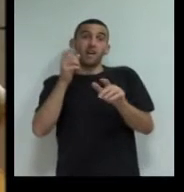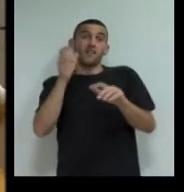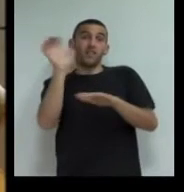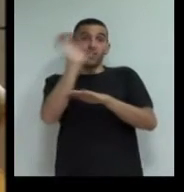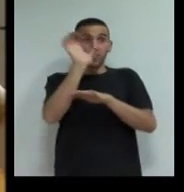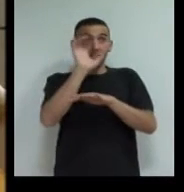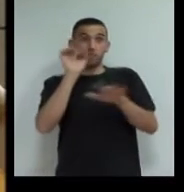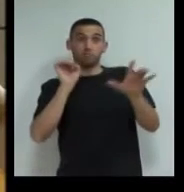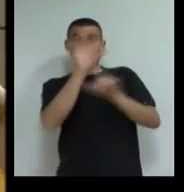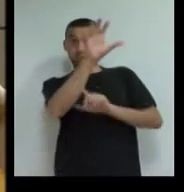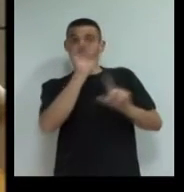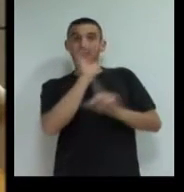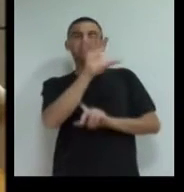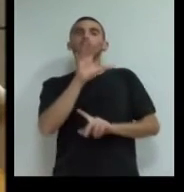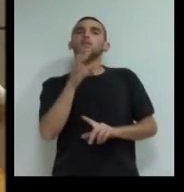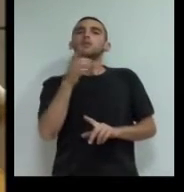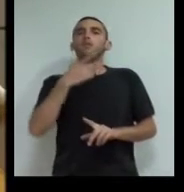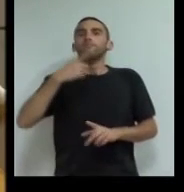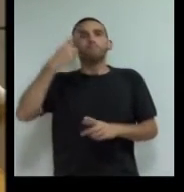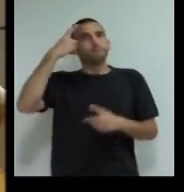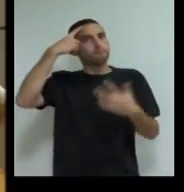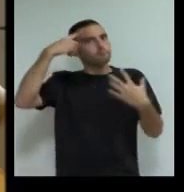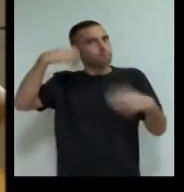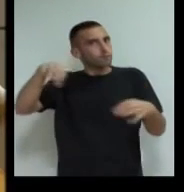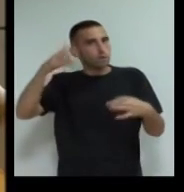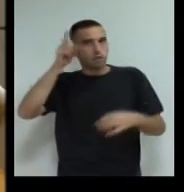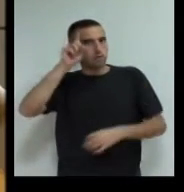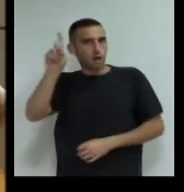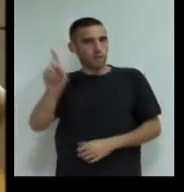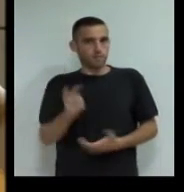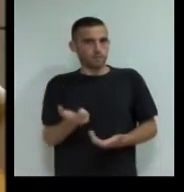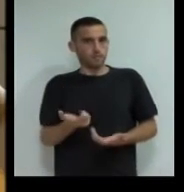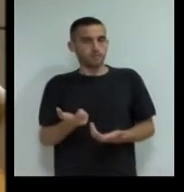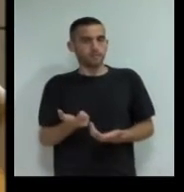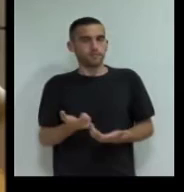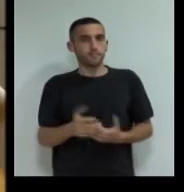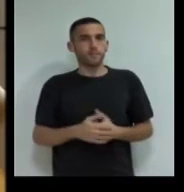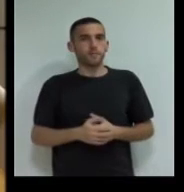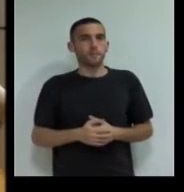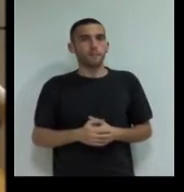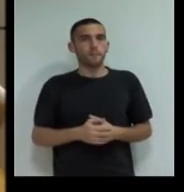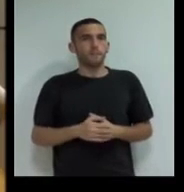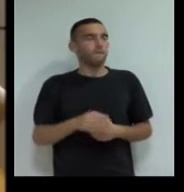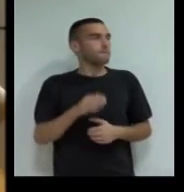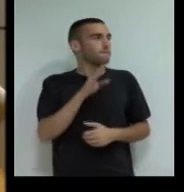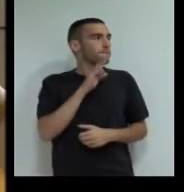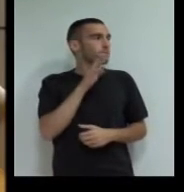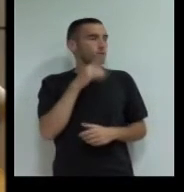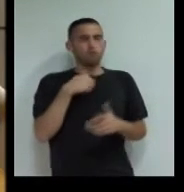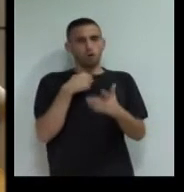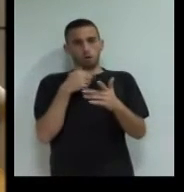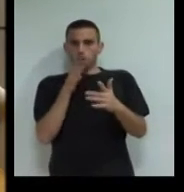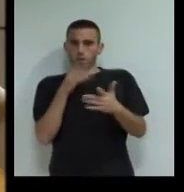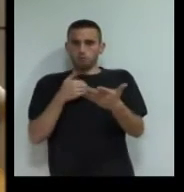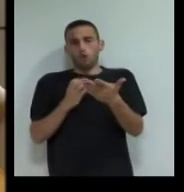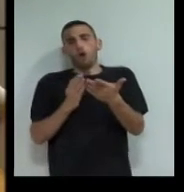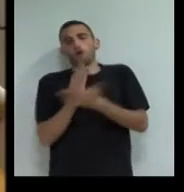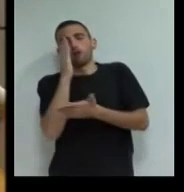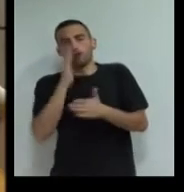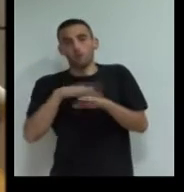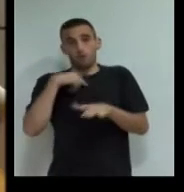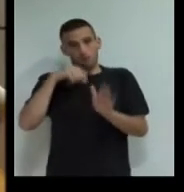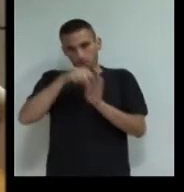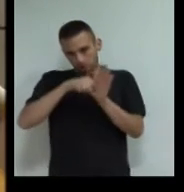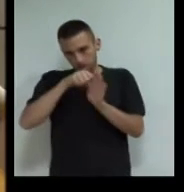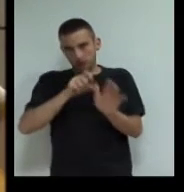más, digo porque nos vayamos moviendo. Sí, damos la palabra. No, pero yo corto porque si no me